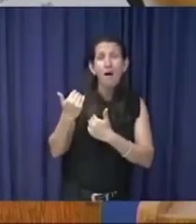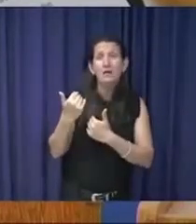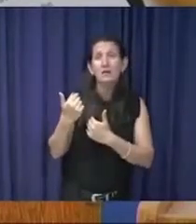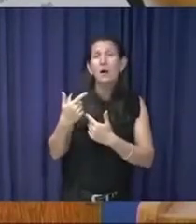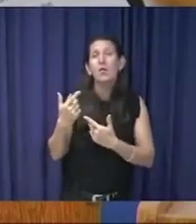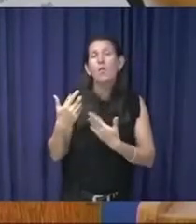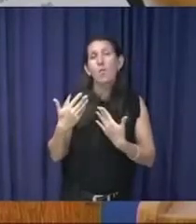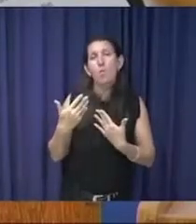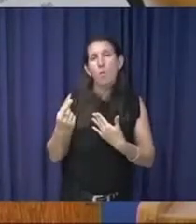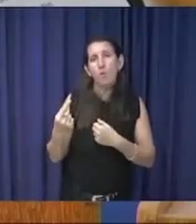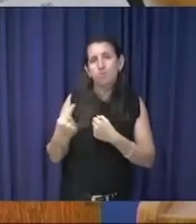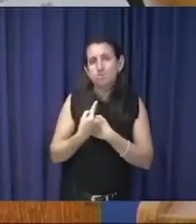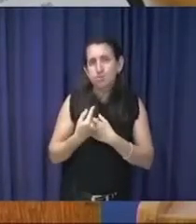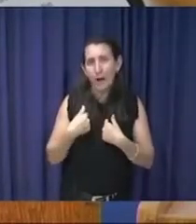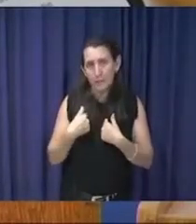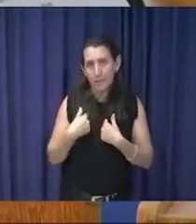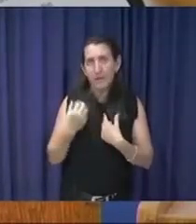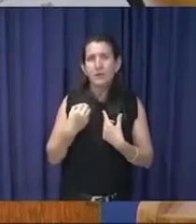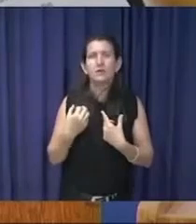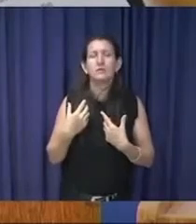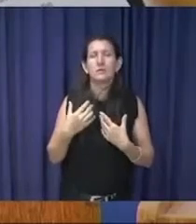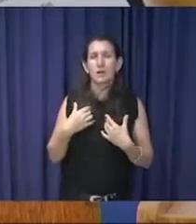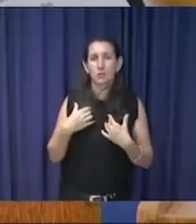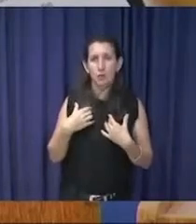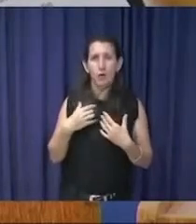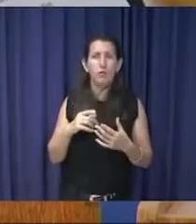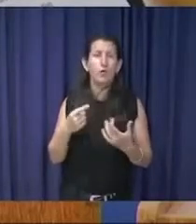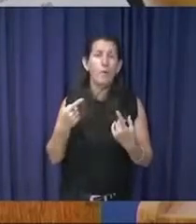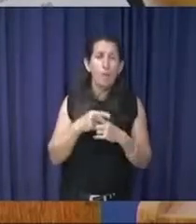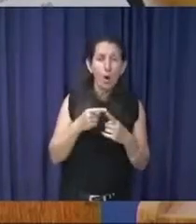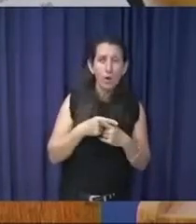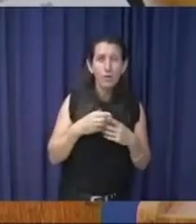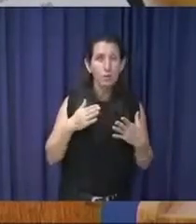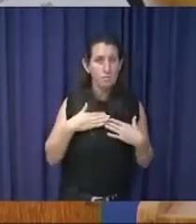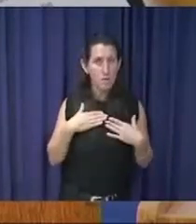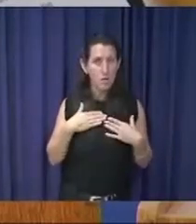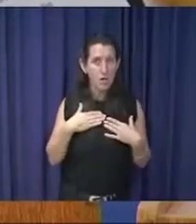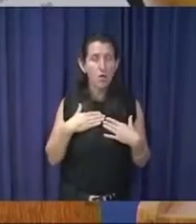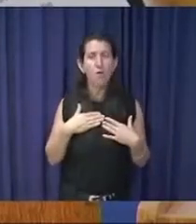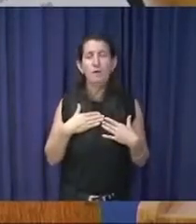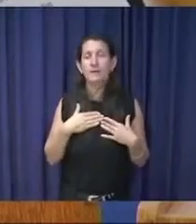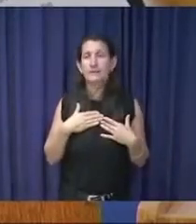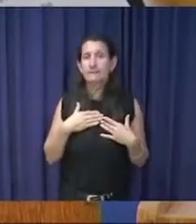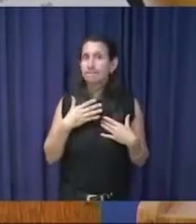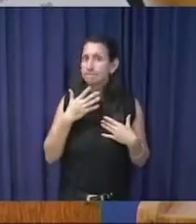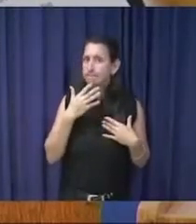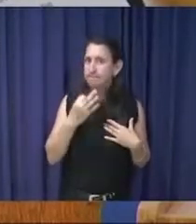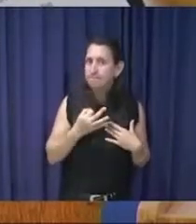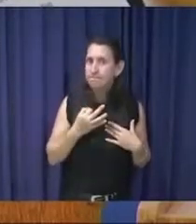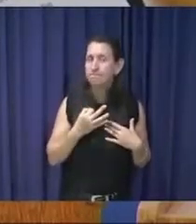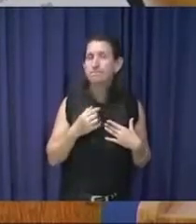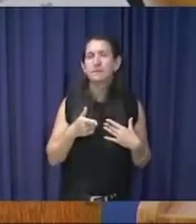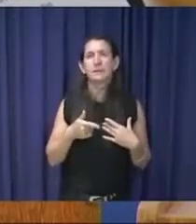o indicarme de que es de mi palo, de mi partido político, pero en realidad lo grave acá es